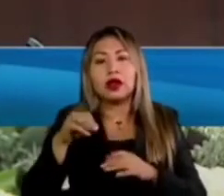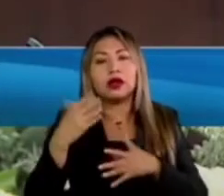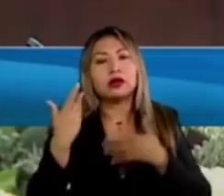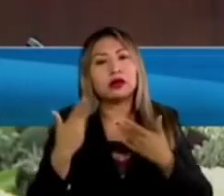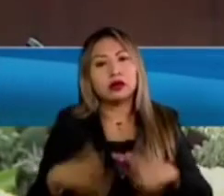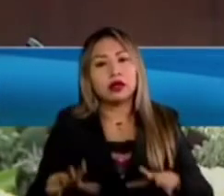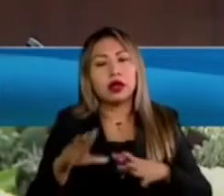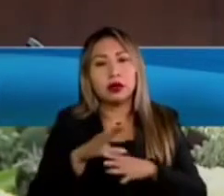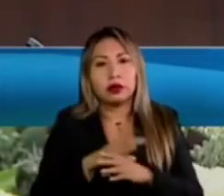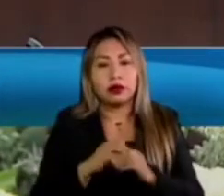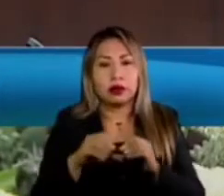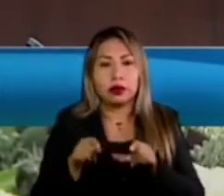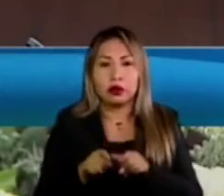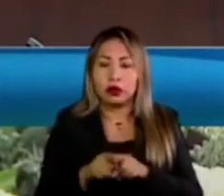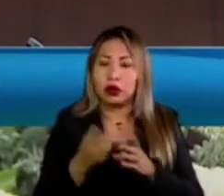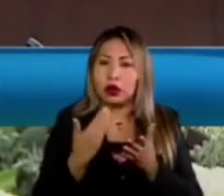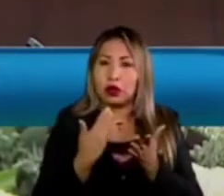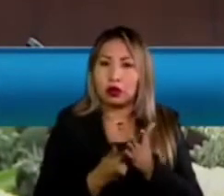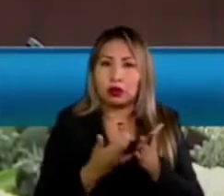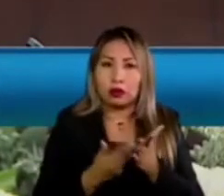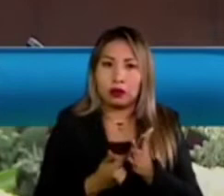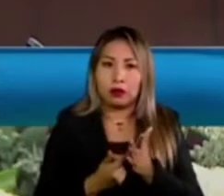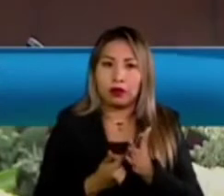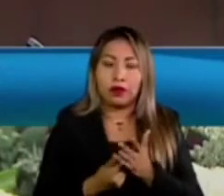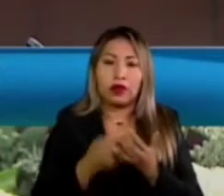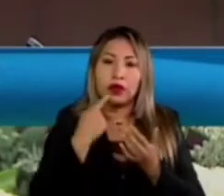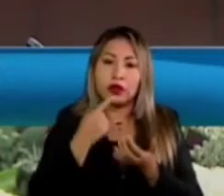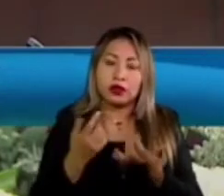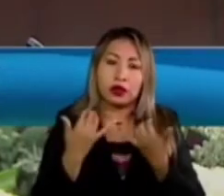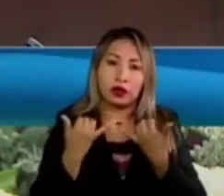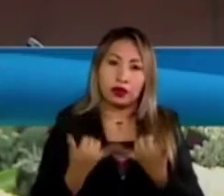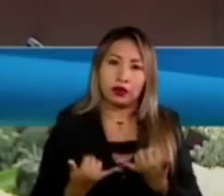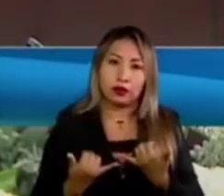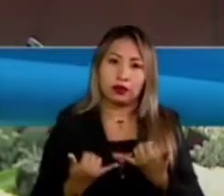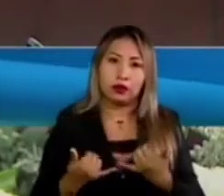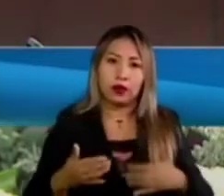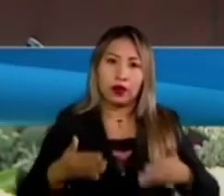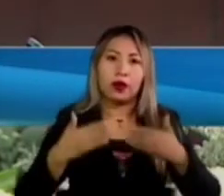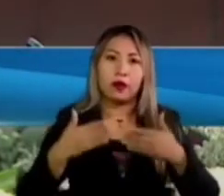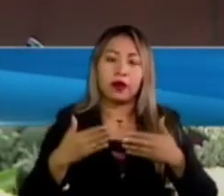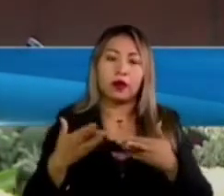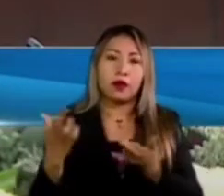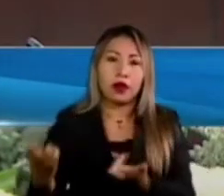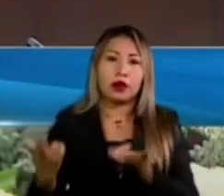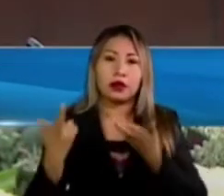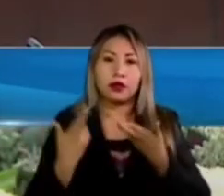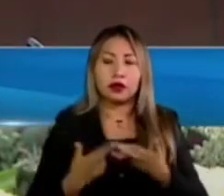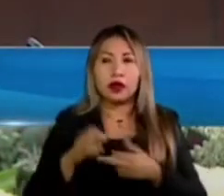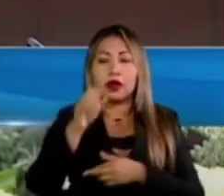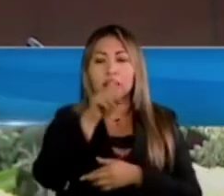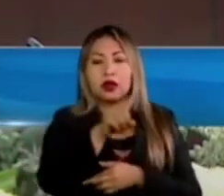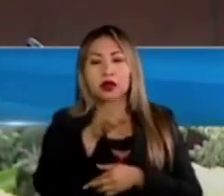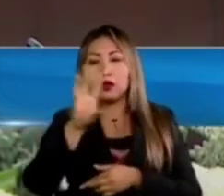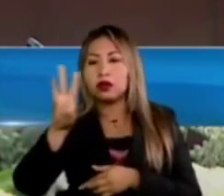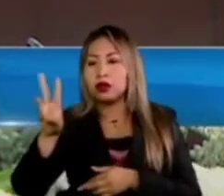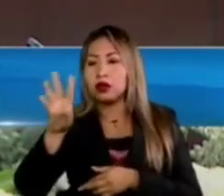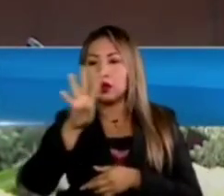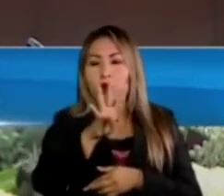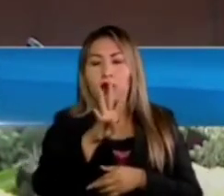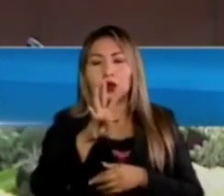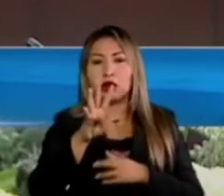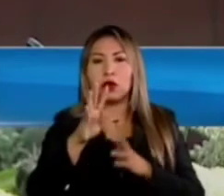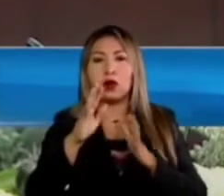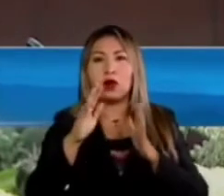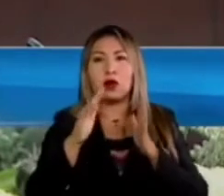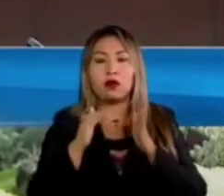las cláusulas del contrato. Ahora, Panamá recibirá 164 millones de